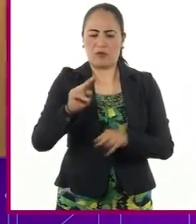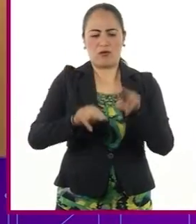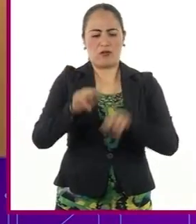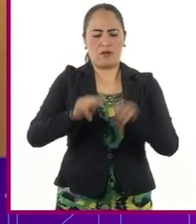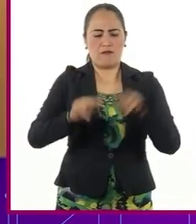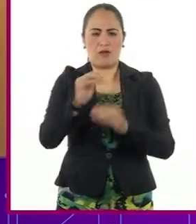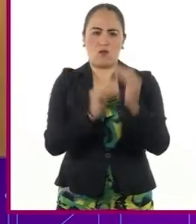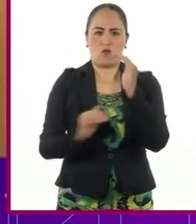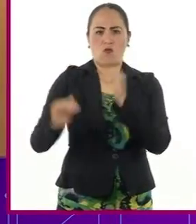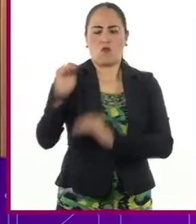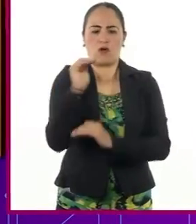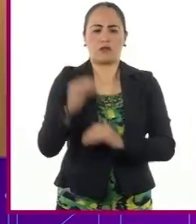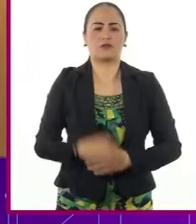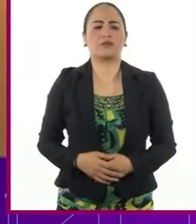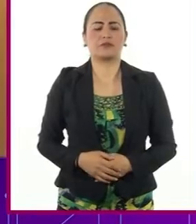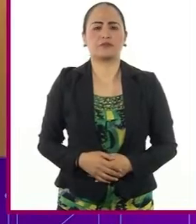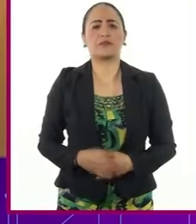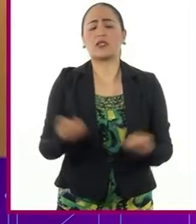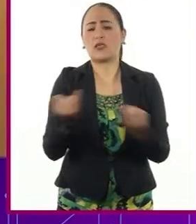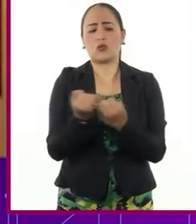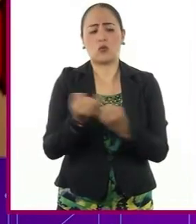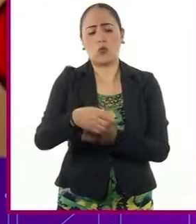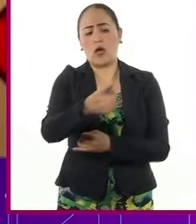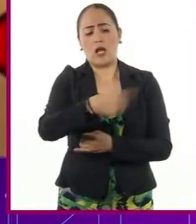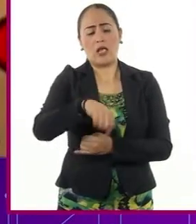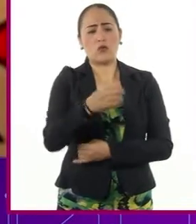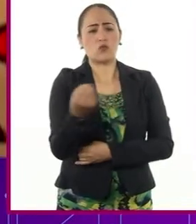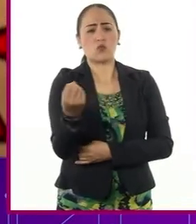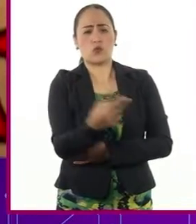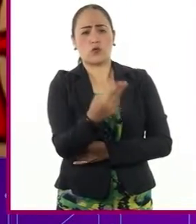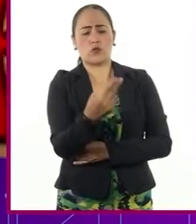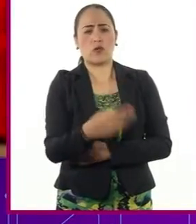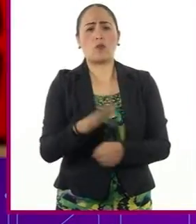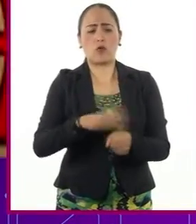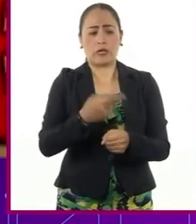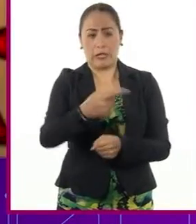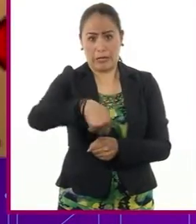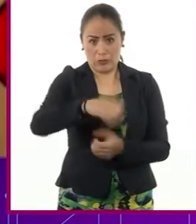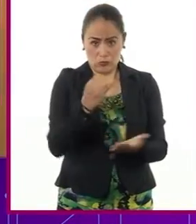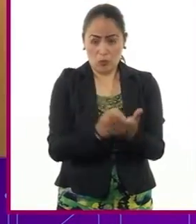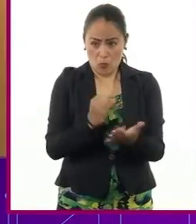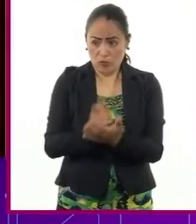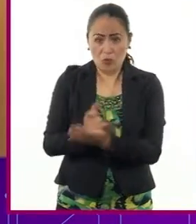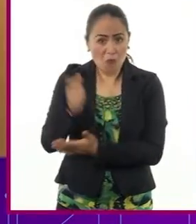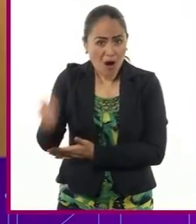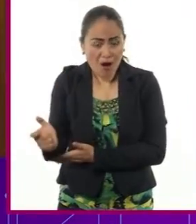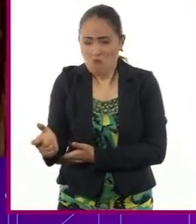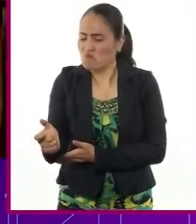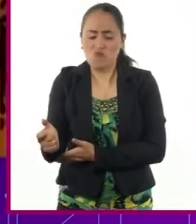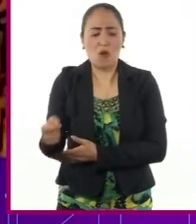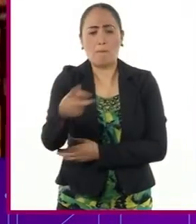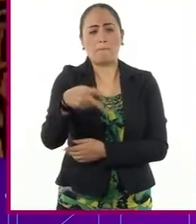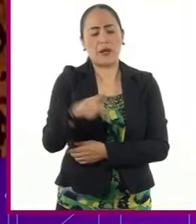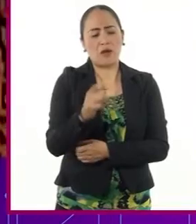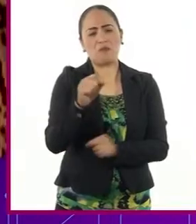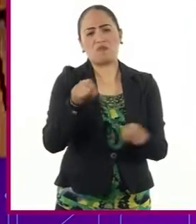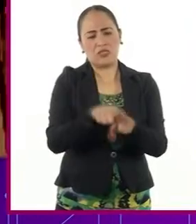los colocaban por encima de los demás indígenas, pues conservaron la exención de impuestos, la autoridad y la jurisdicción de sus